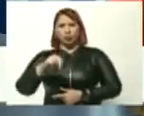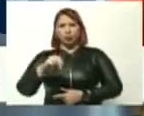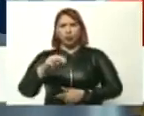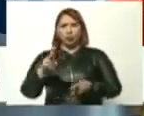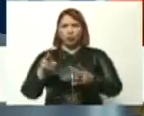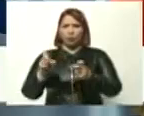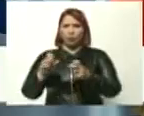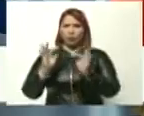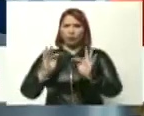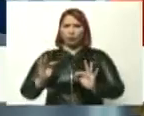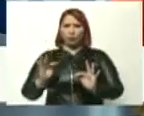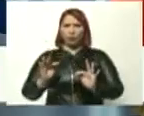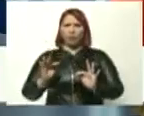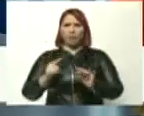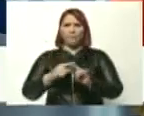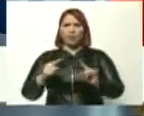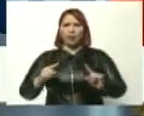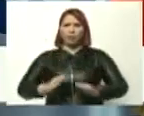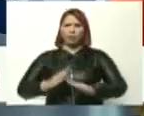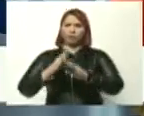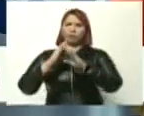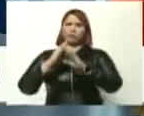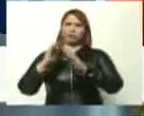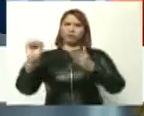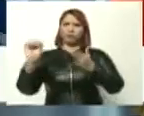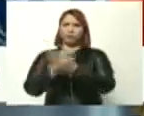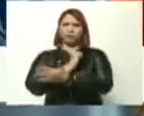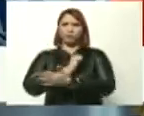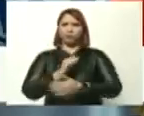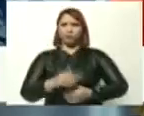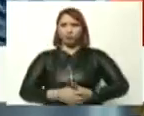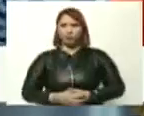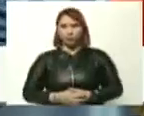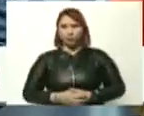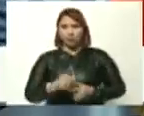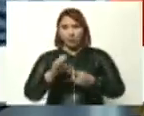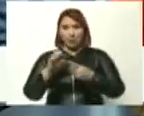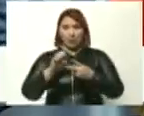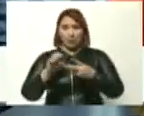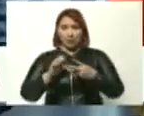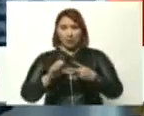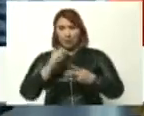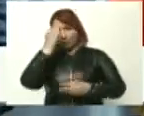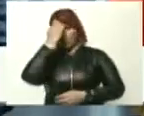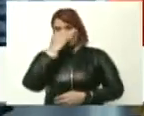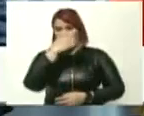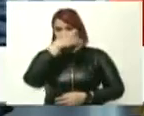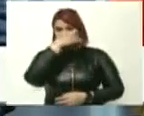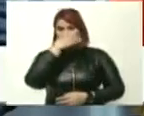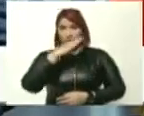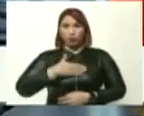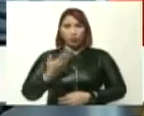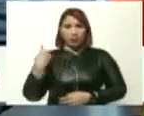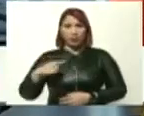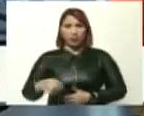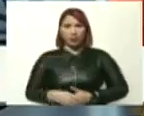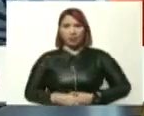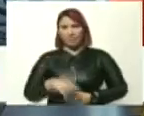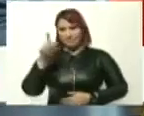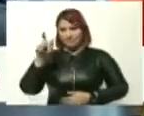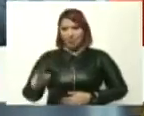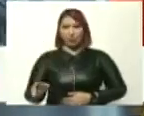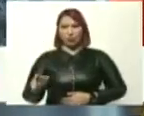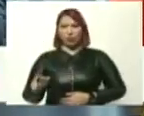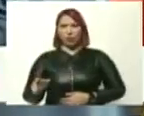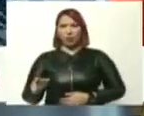para neutralizar, para borrar los elementos criminalísticos que pudiera tener el delincuente